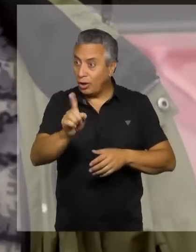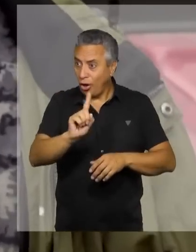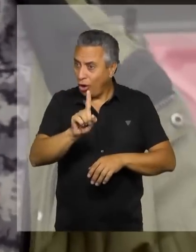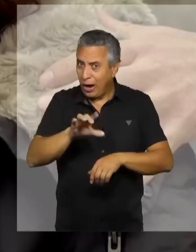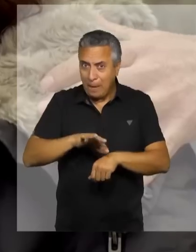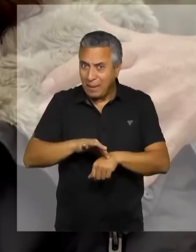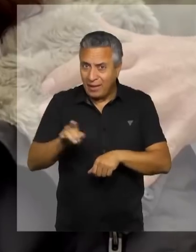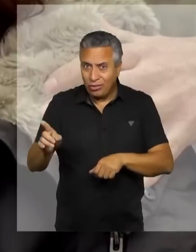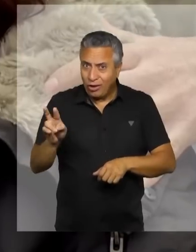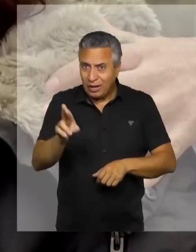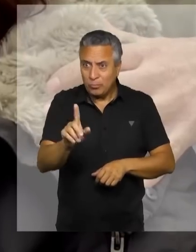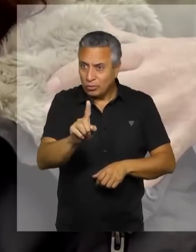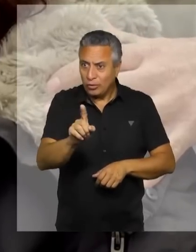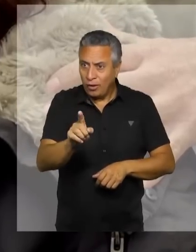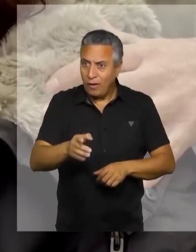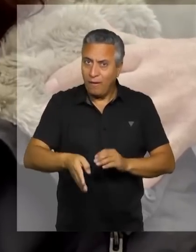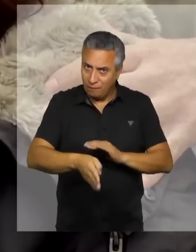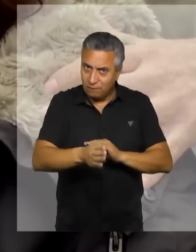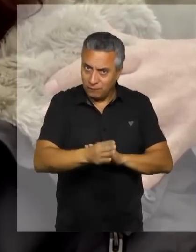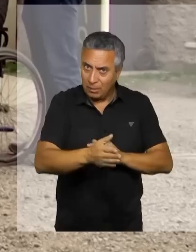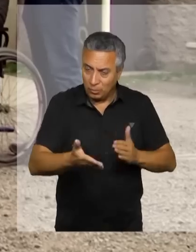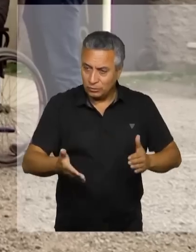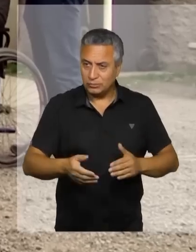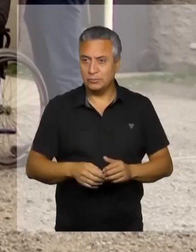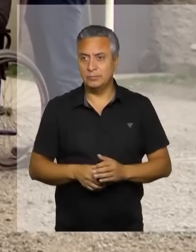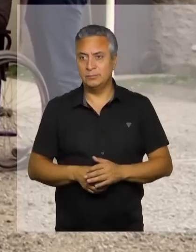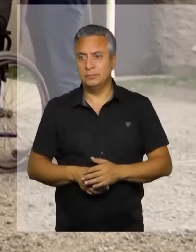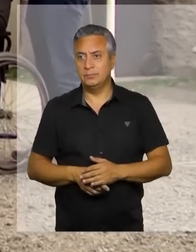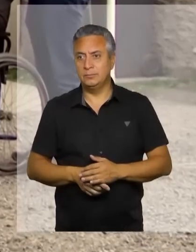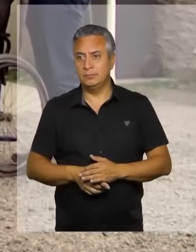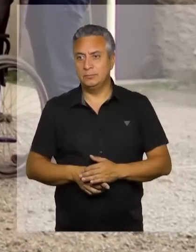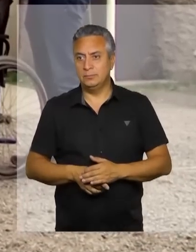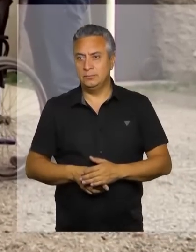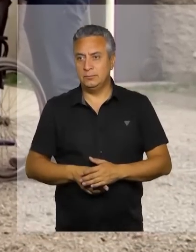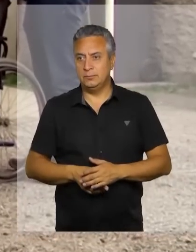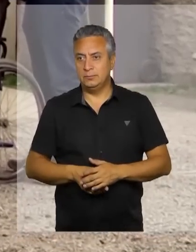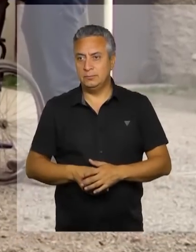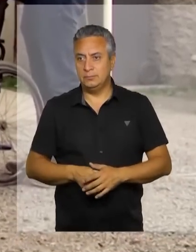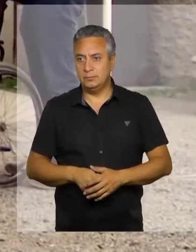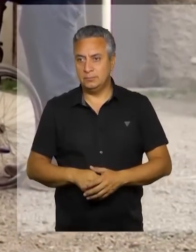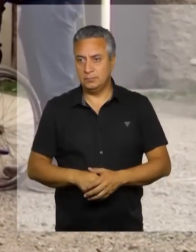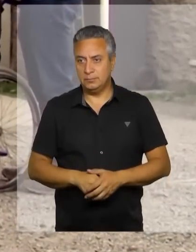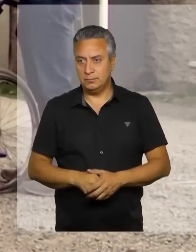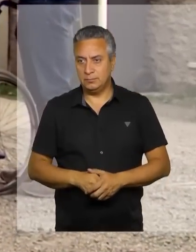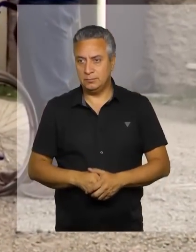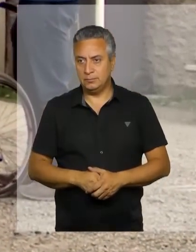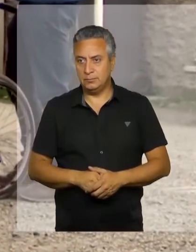¿Vamos?